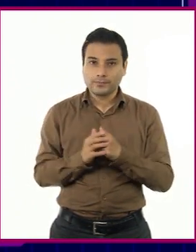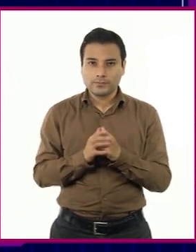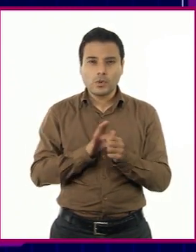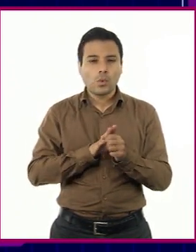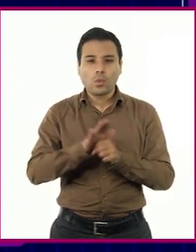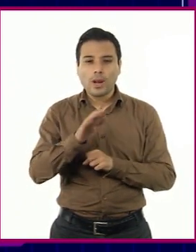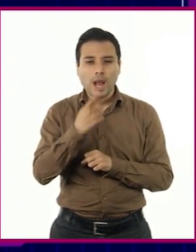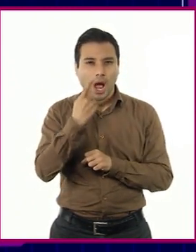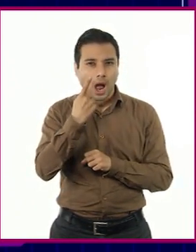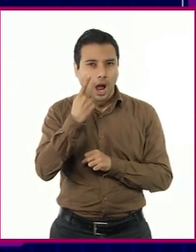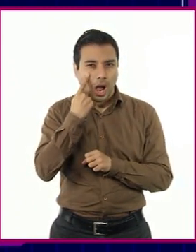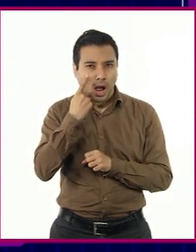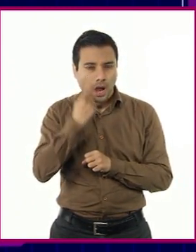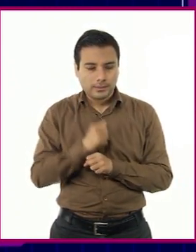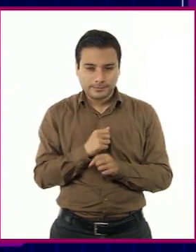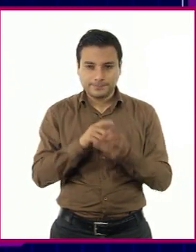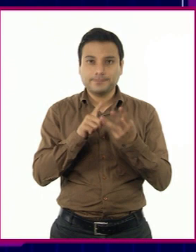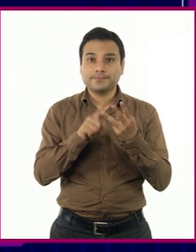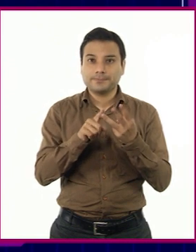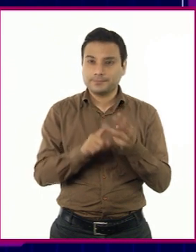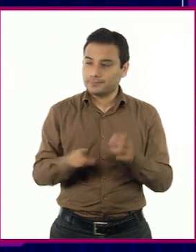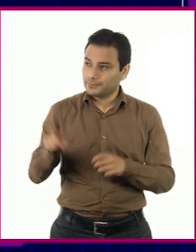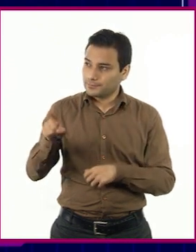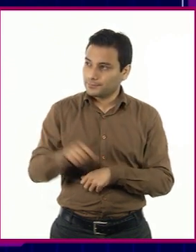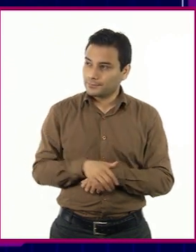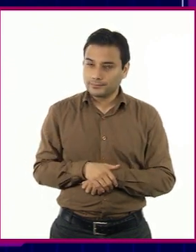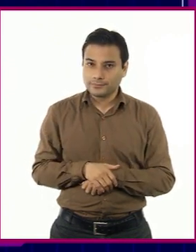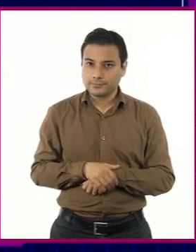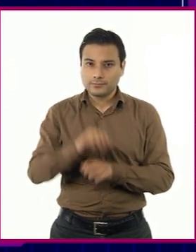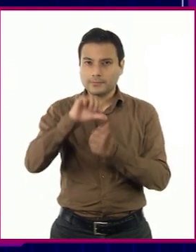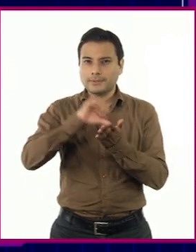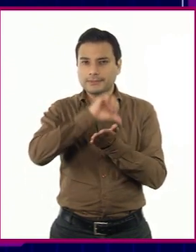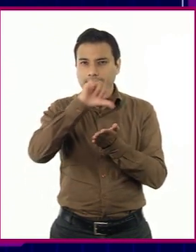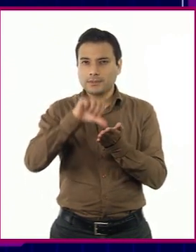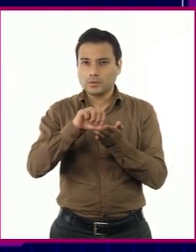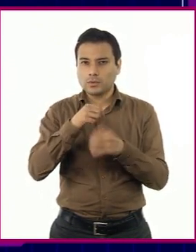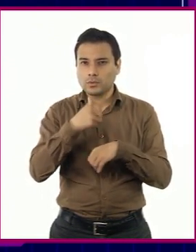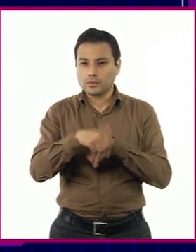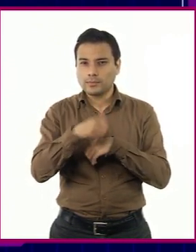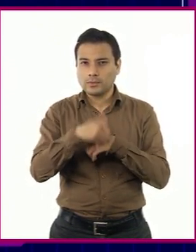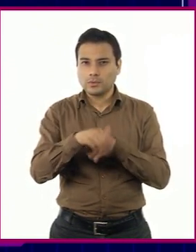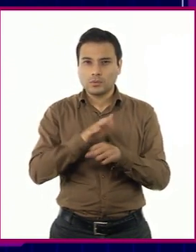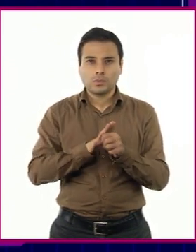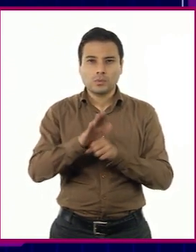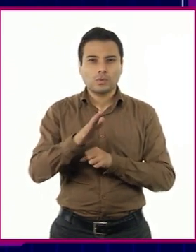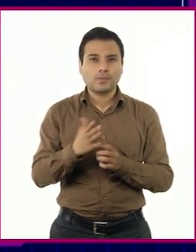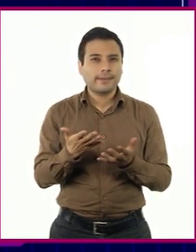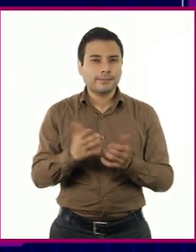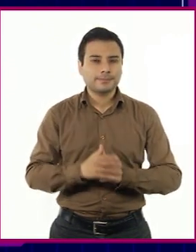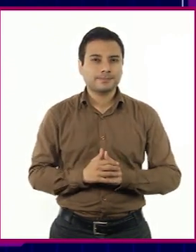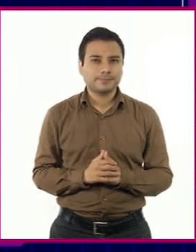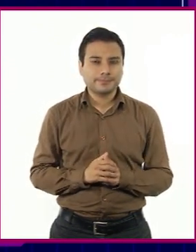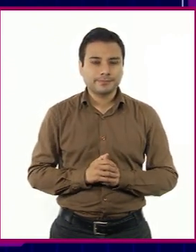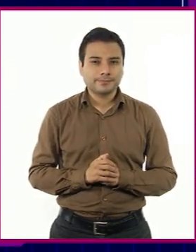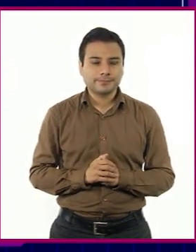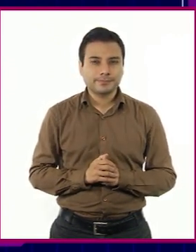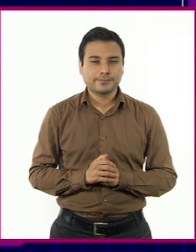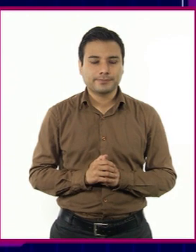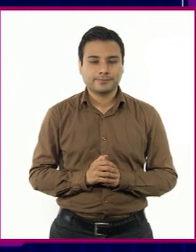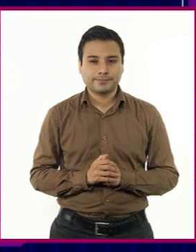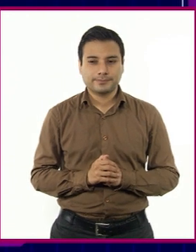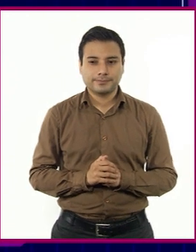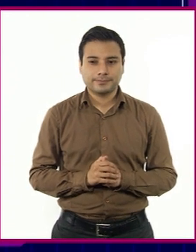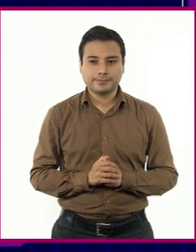de datos y la mediana es el valor del elemento central de un conjunto de datos ordenados de menor a mayor, o en su